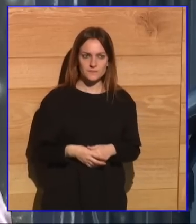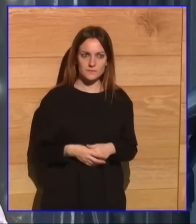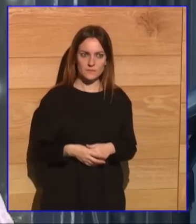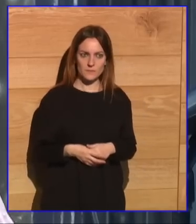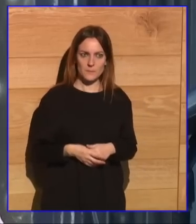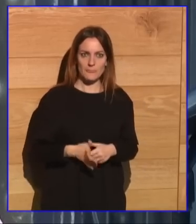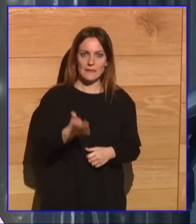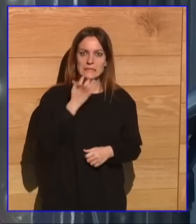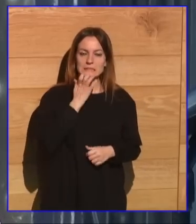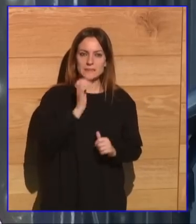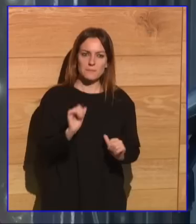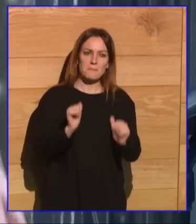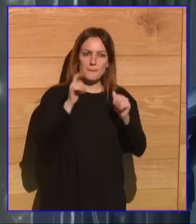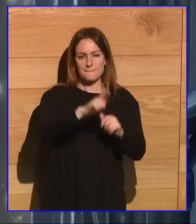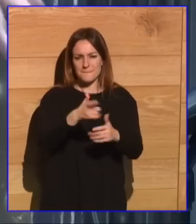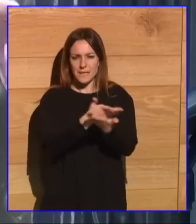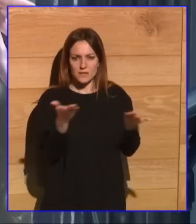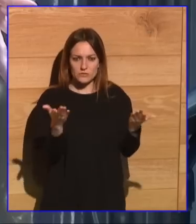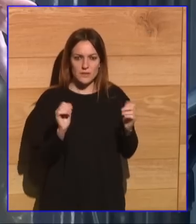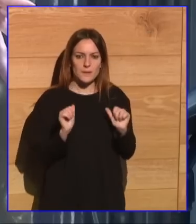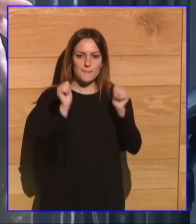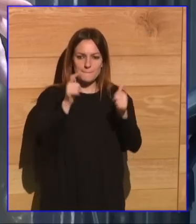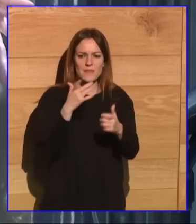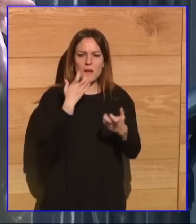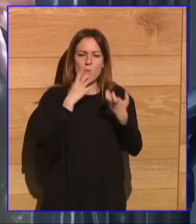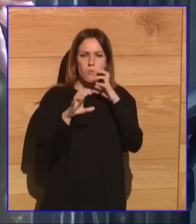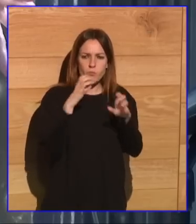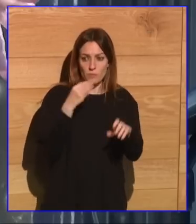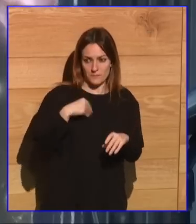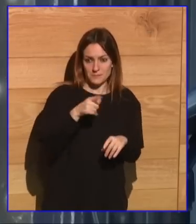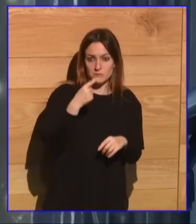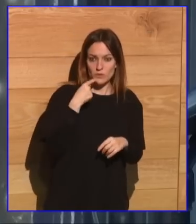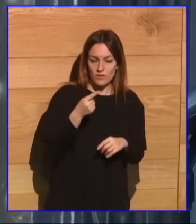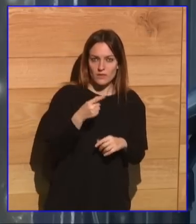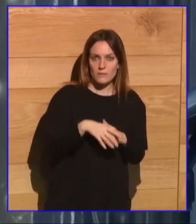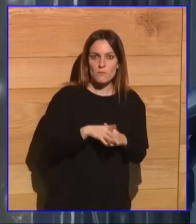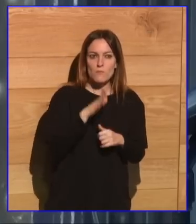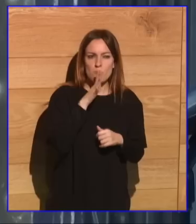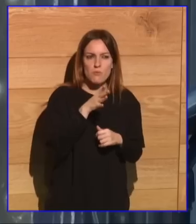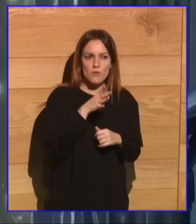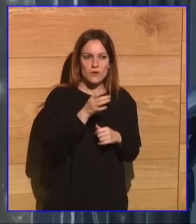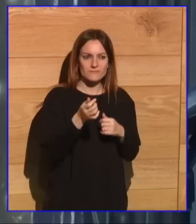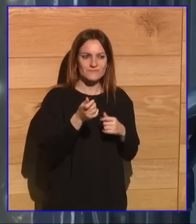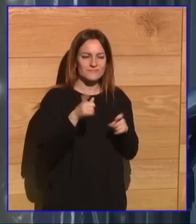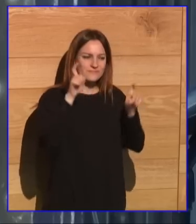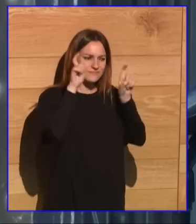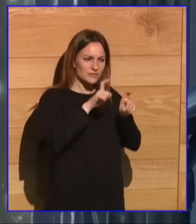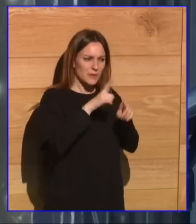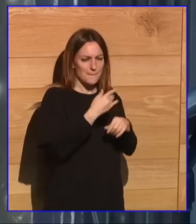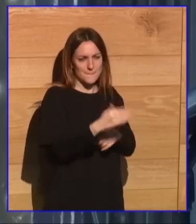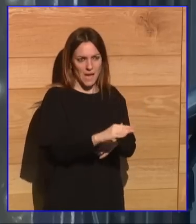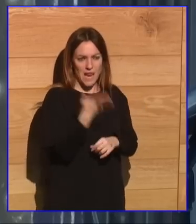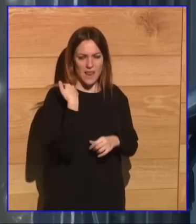Cuando han empezado la gente a quejarse de eso que tú estabas diciendo ahora, es porque se les ha maleducado en los últimos 10-15